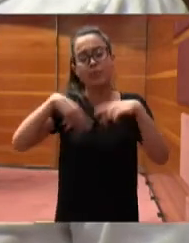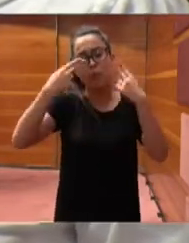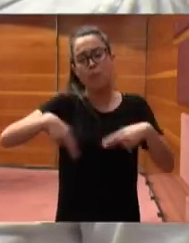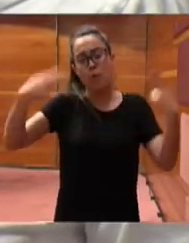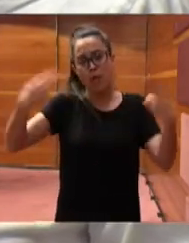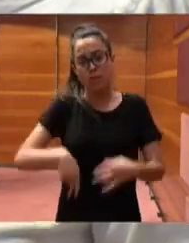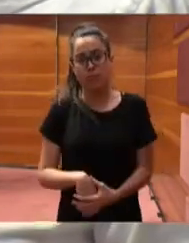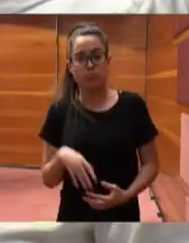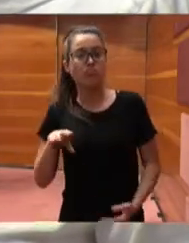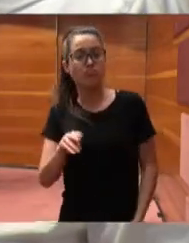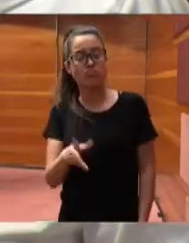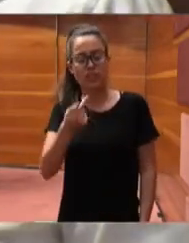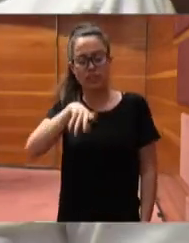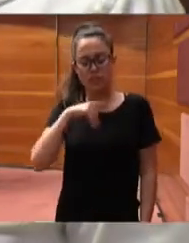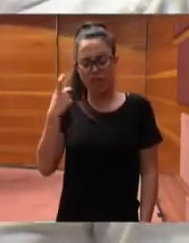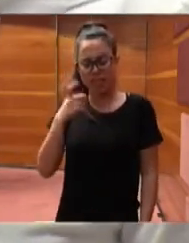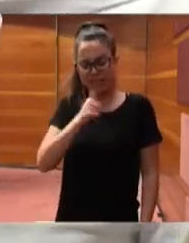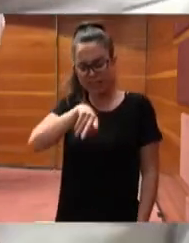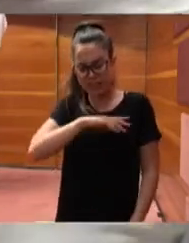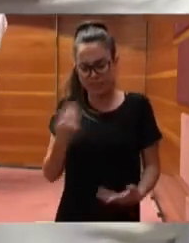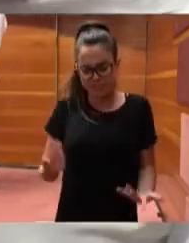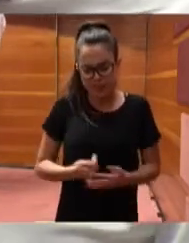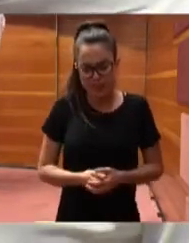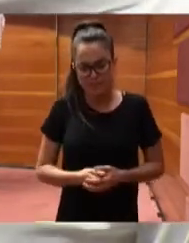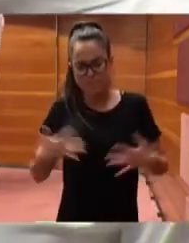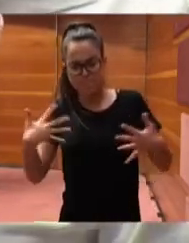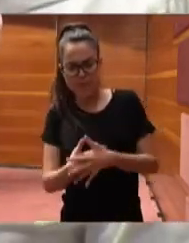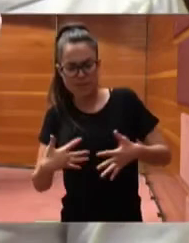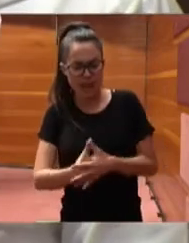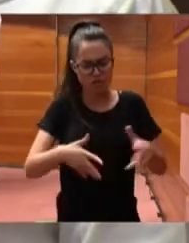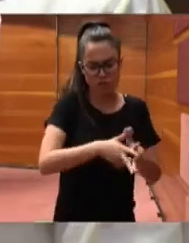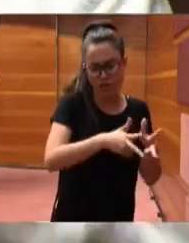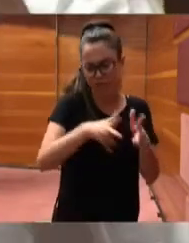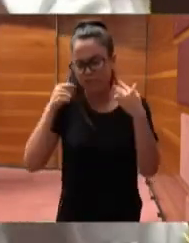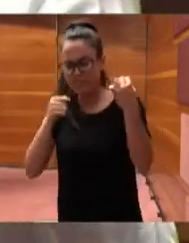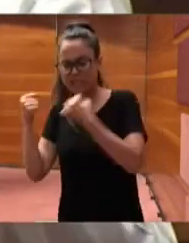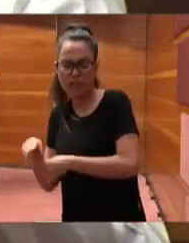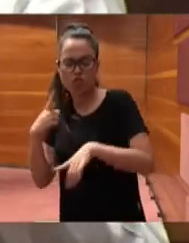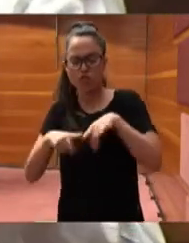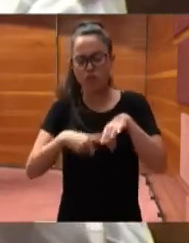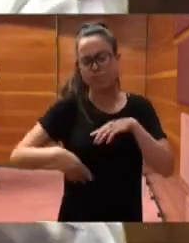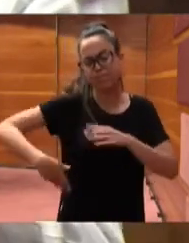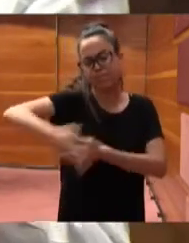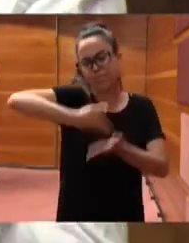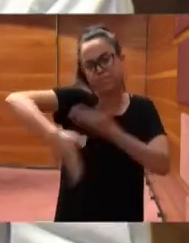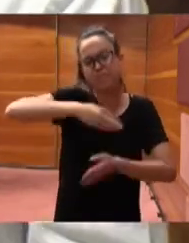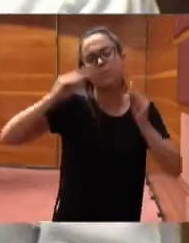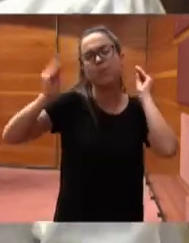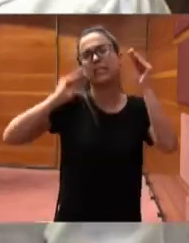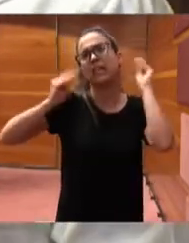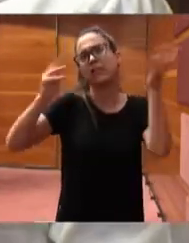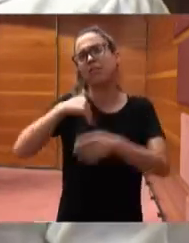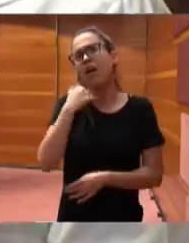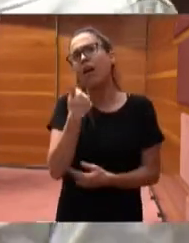Tenemos que aprender a construir estructuras mixtas entre la sociedad y la administración, que piensen en clave de afuera, no de